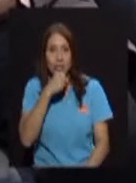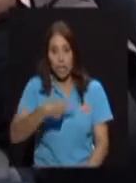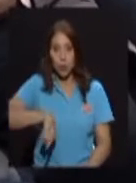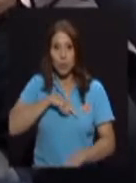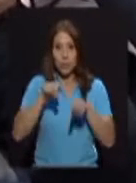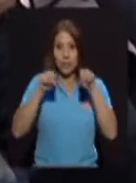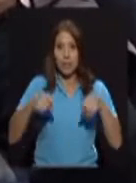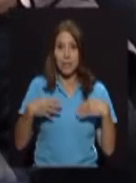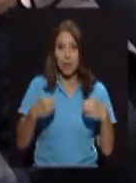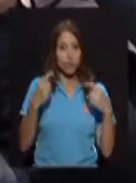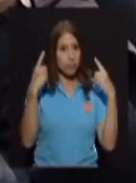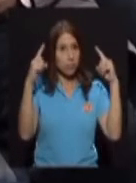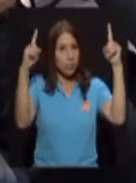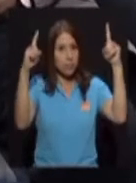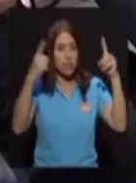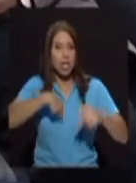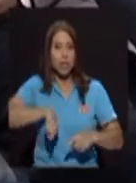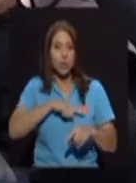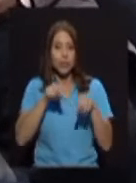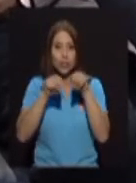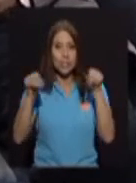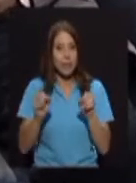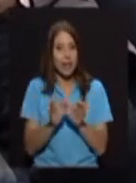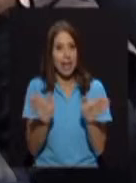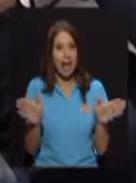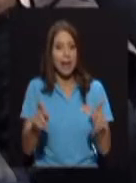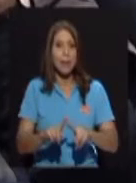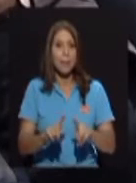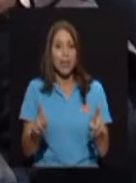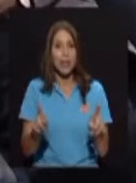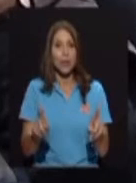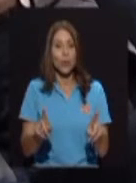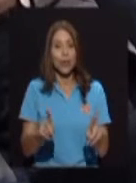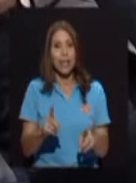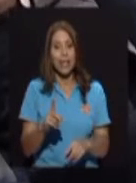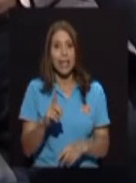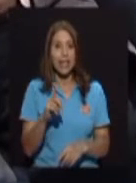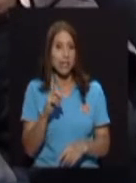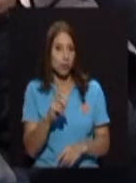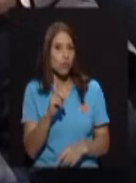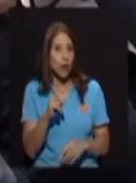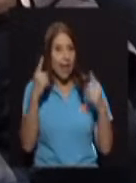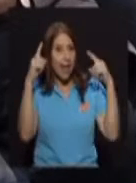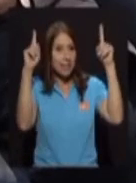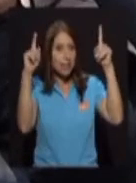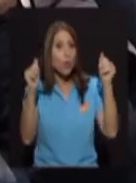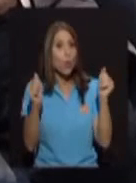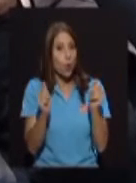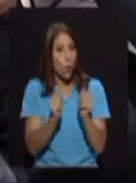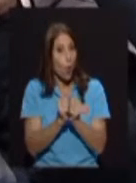salud y de nuestro sistema en general, pero es un éxito con una